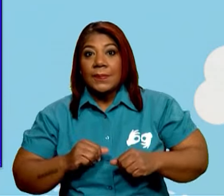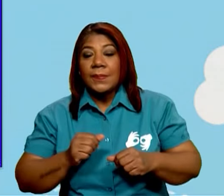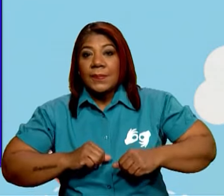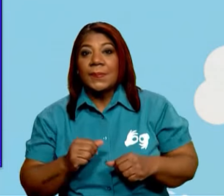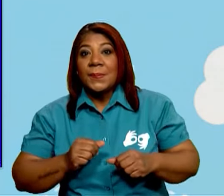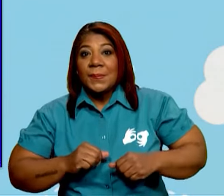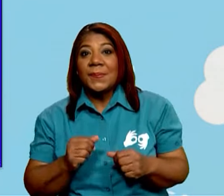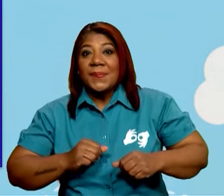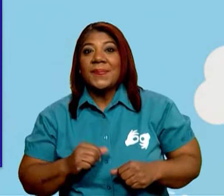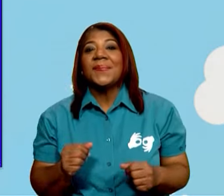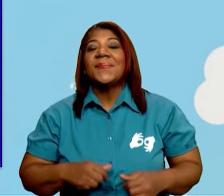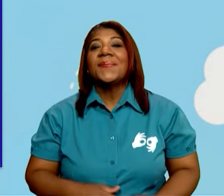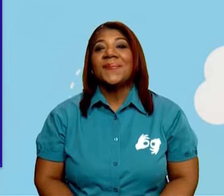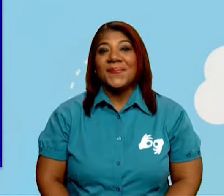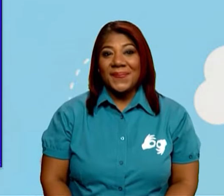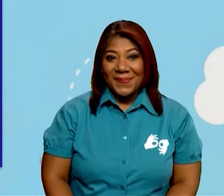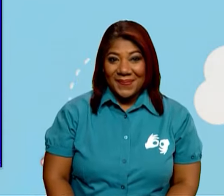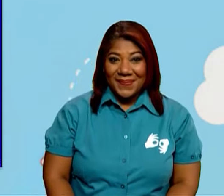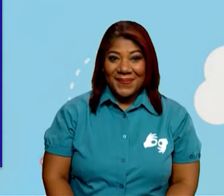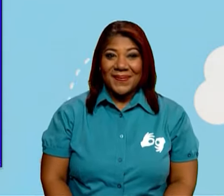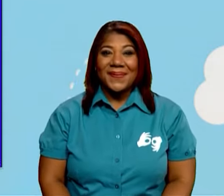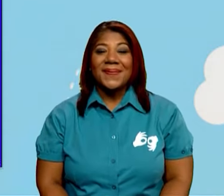así? Ah,